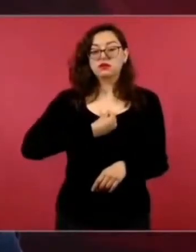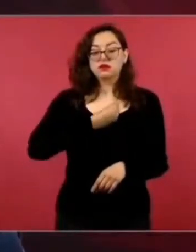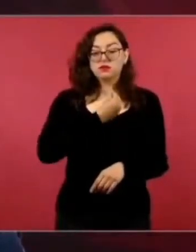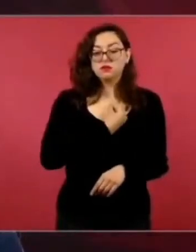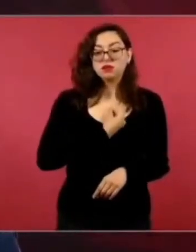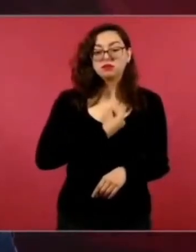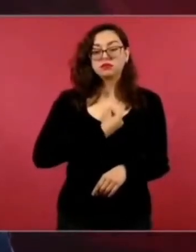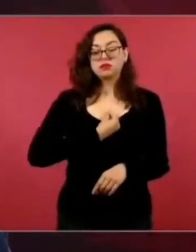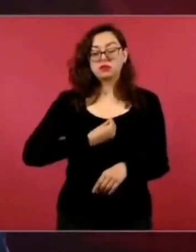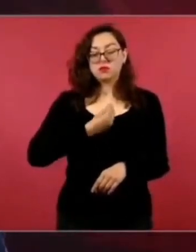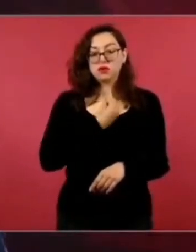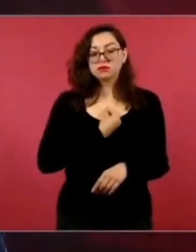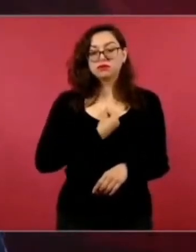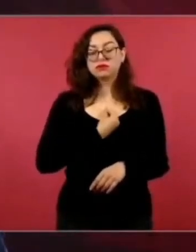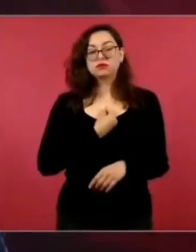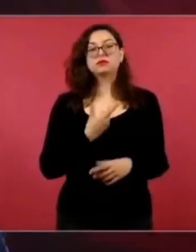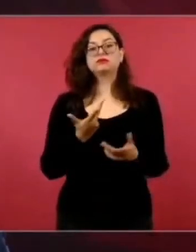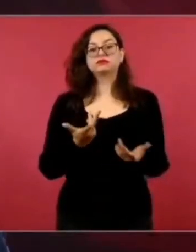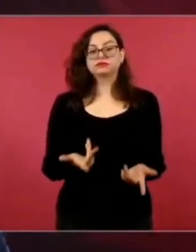se contagió?